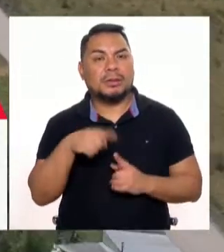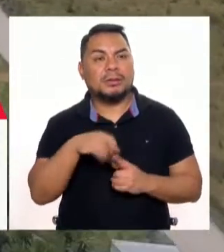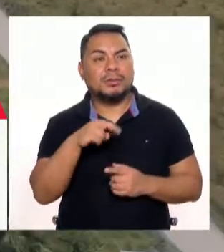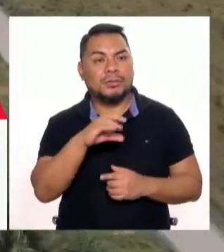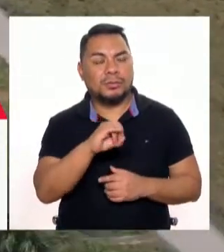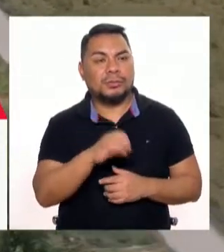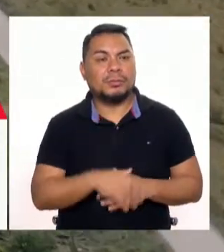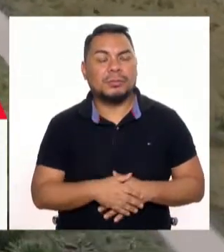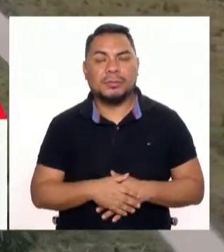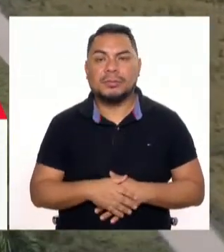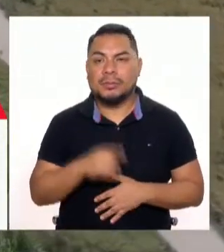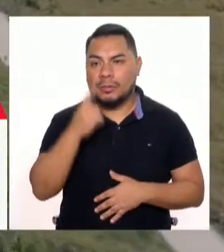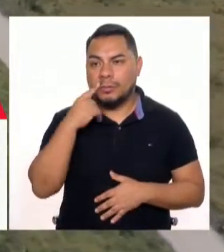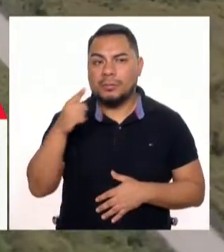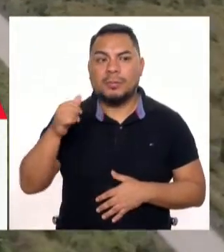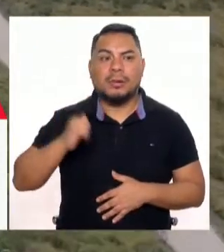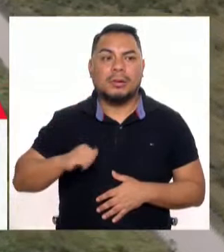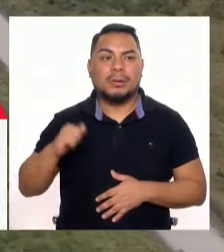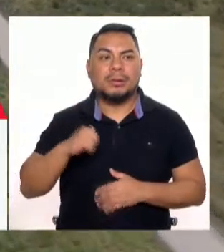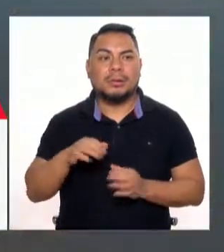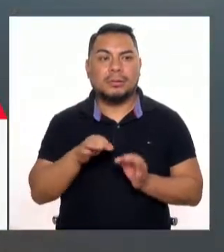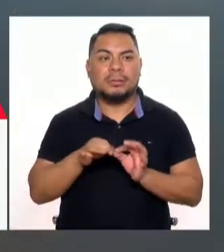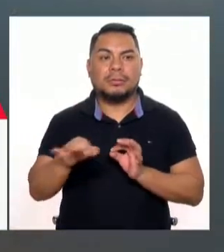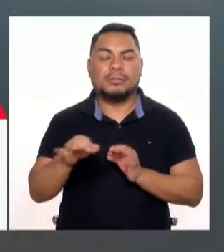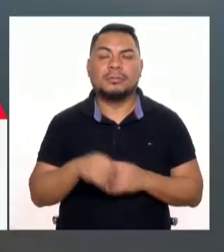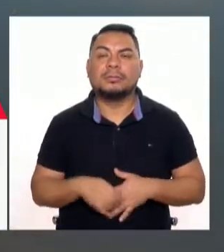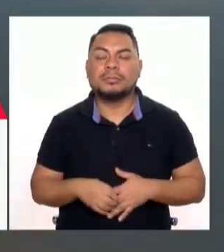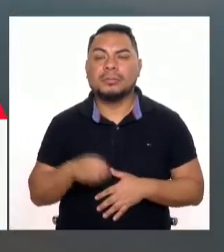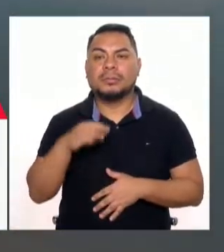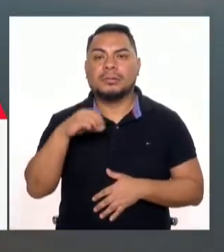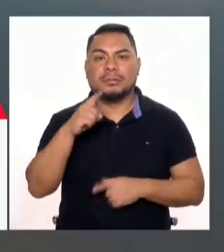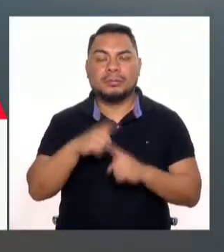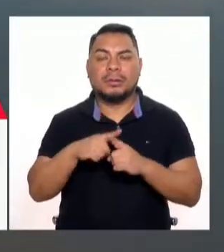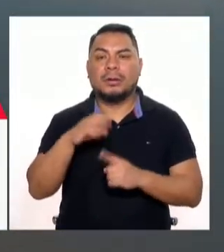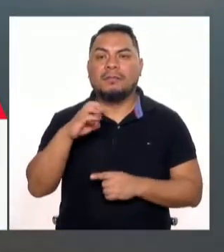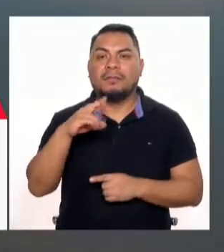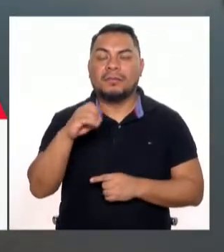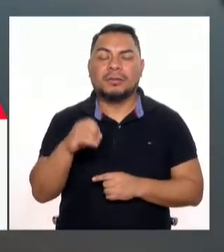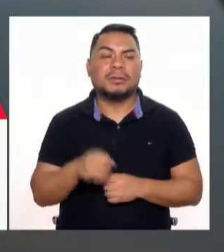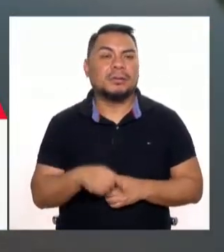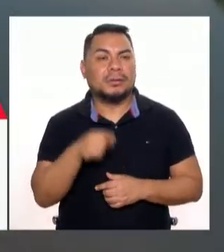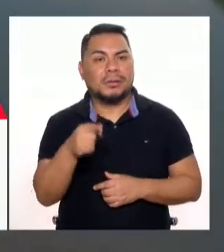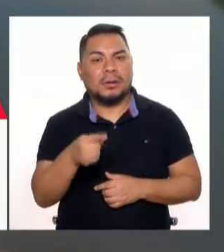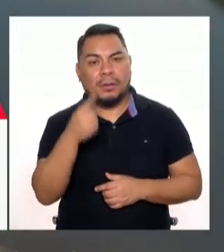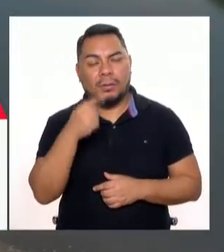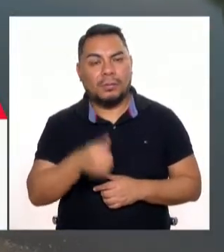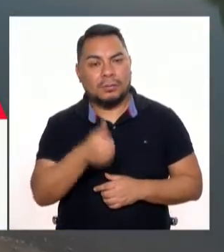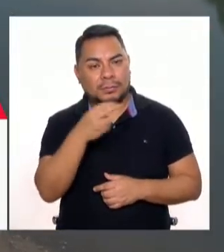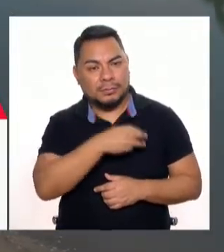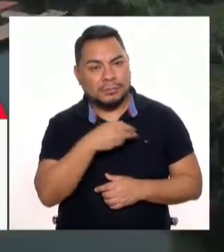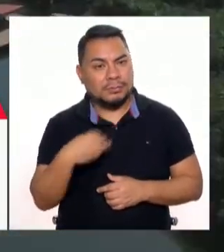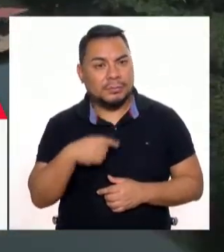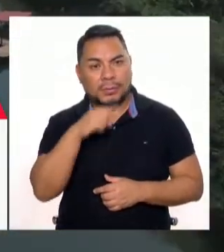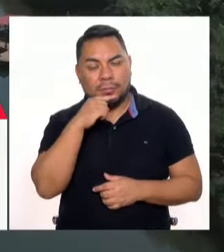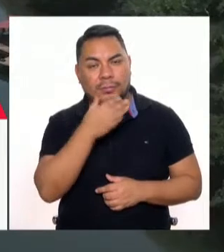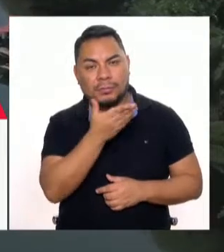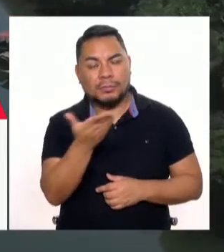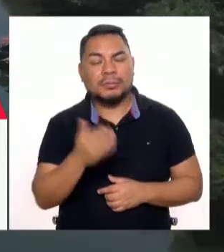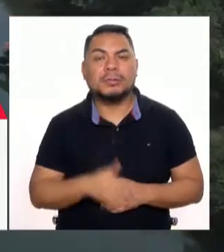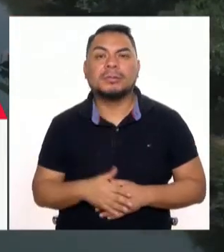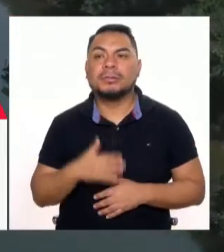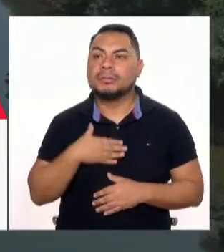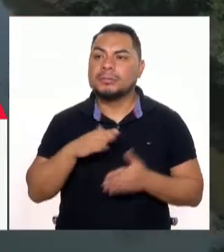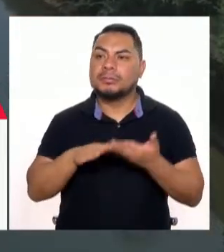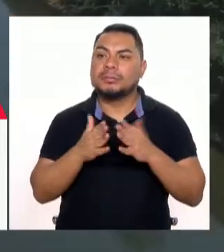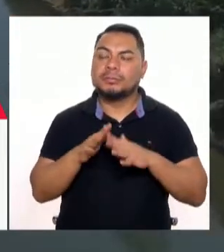señor alcalde provincial más Fuentes señores ministros señora ministras y mi